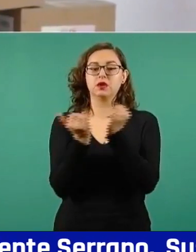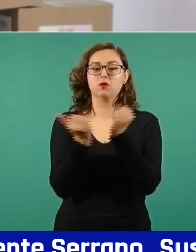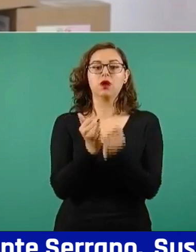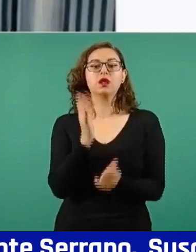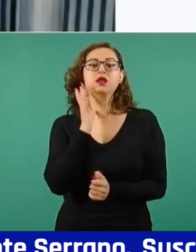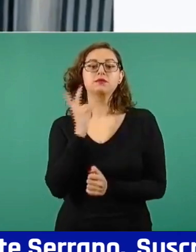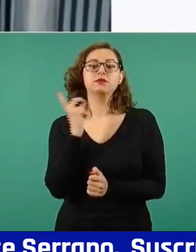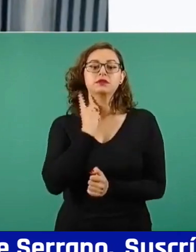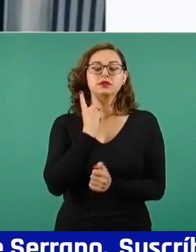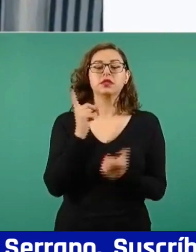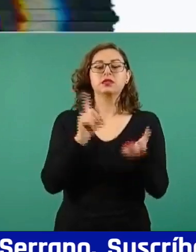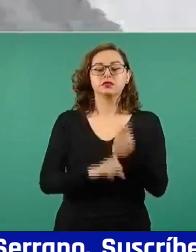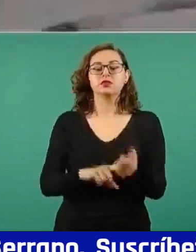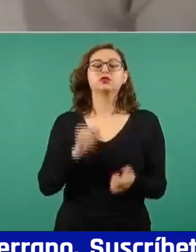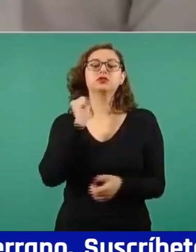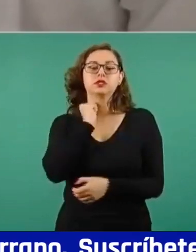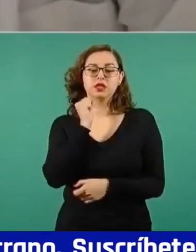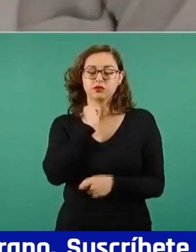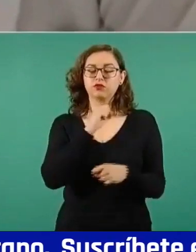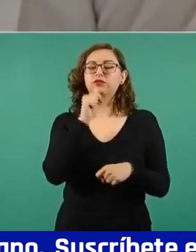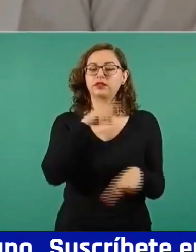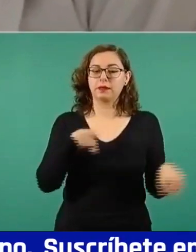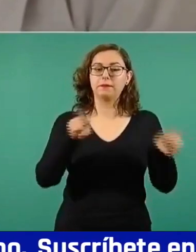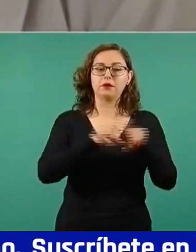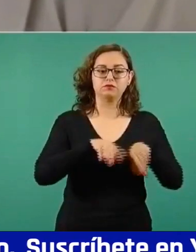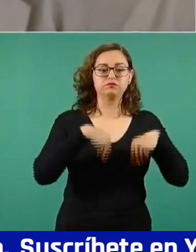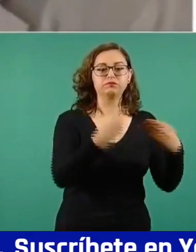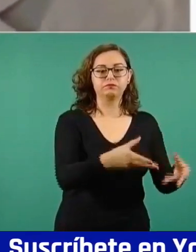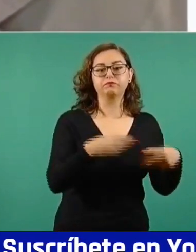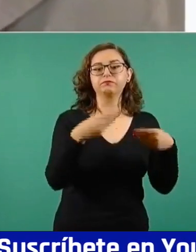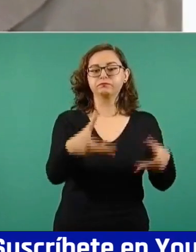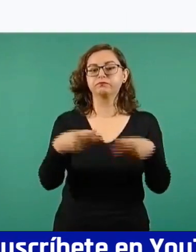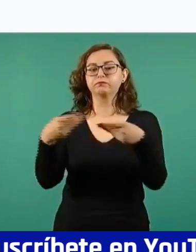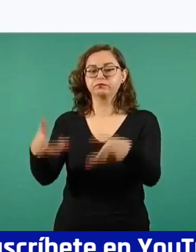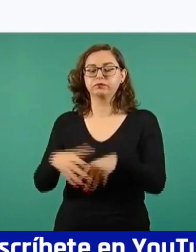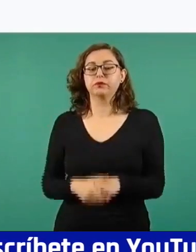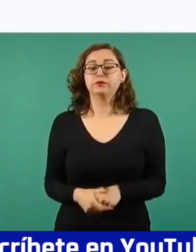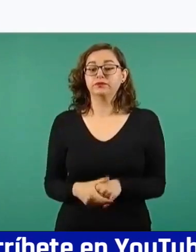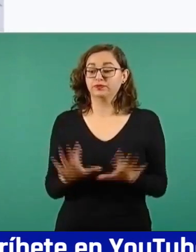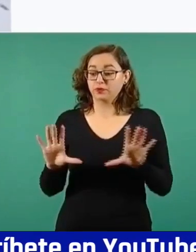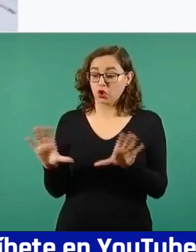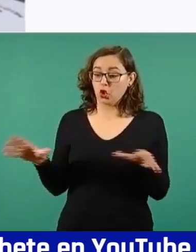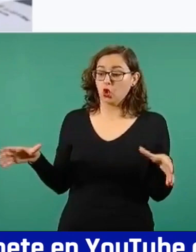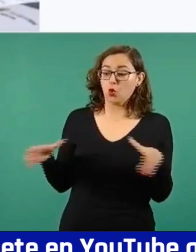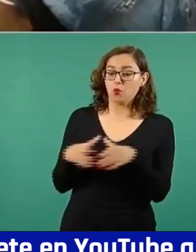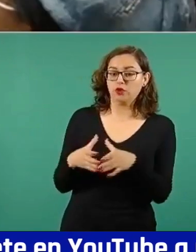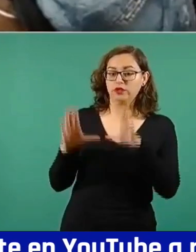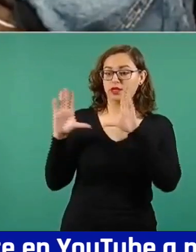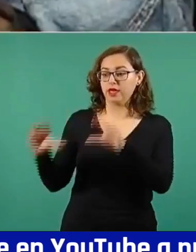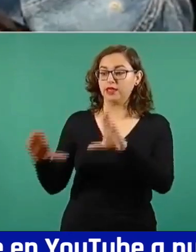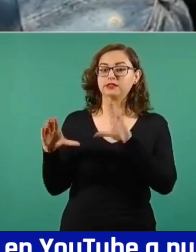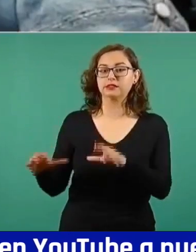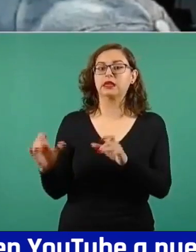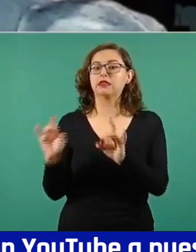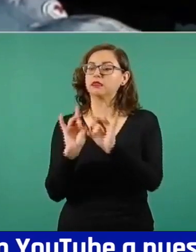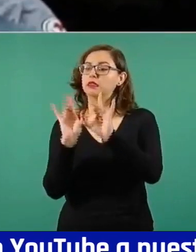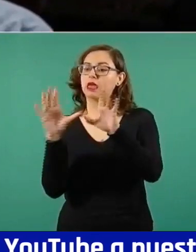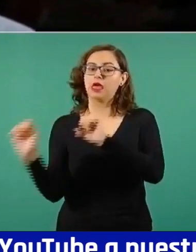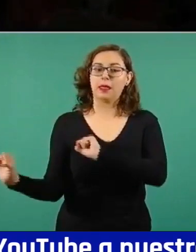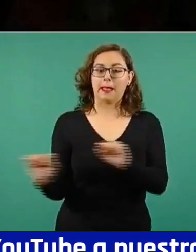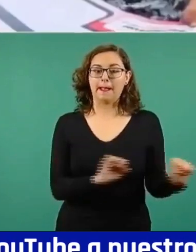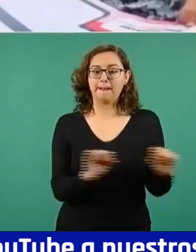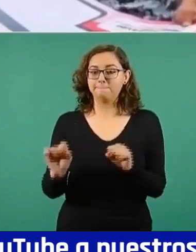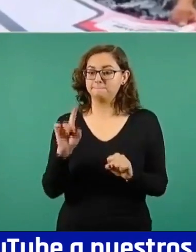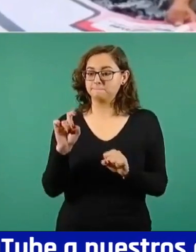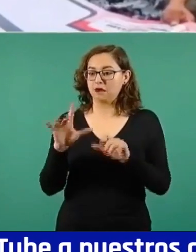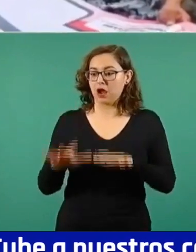de Diputados y del Senado. El Programa de Resiliencia Comunitaria ante Sismos e Inundaciones ofreció información de medidas